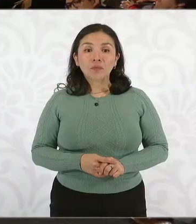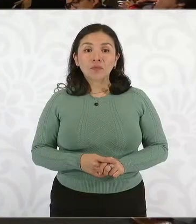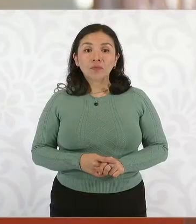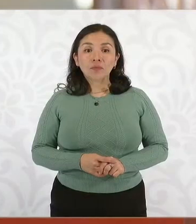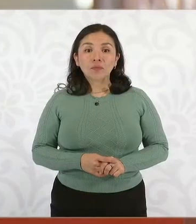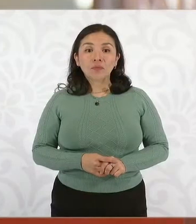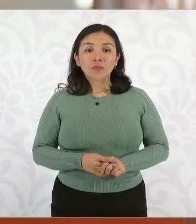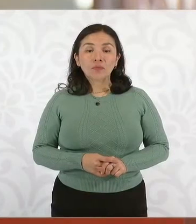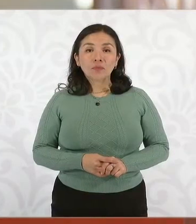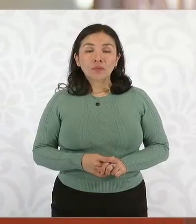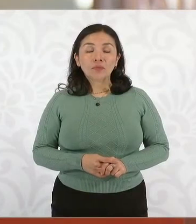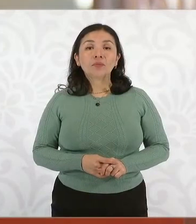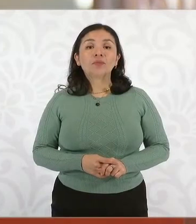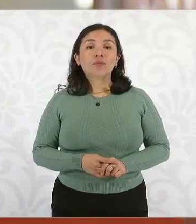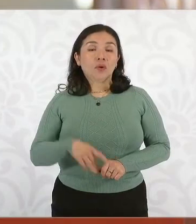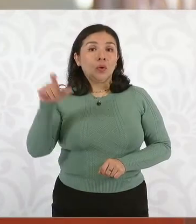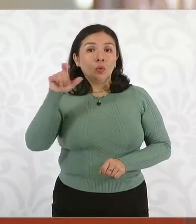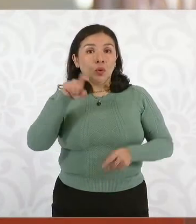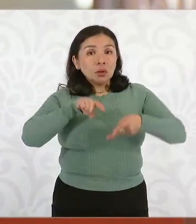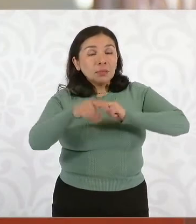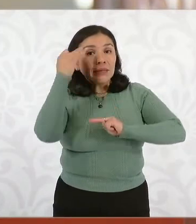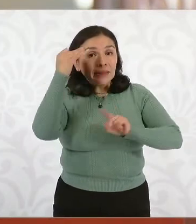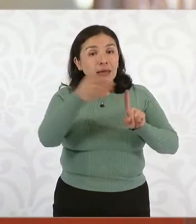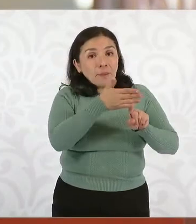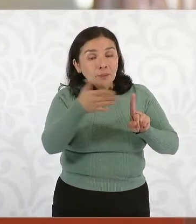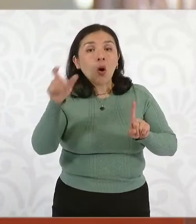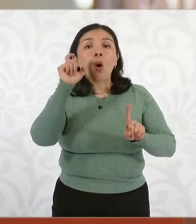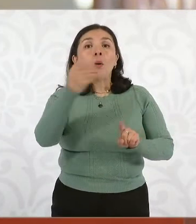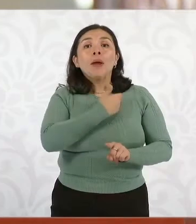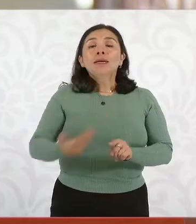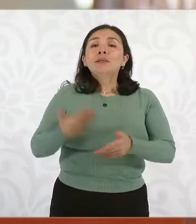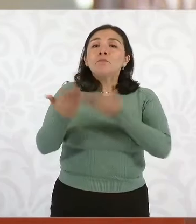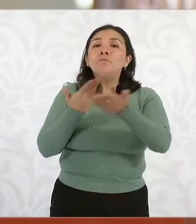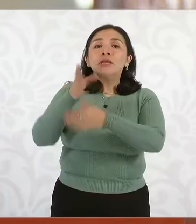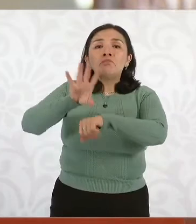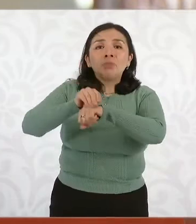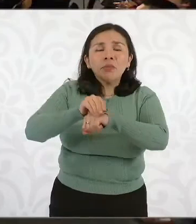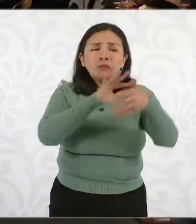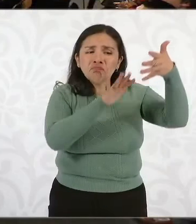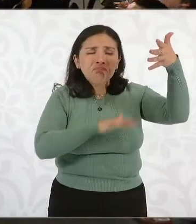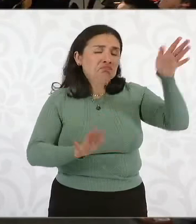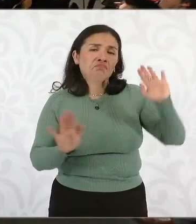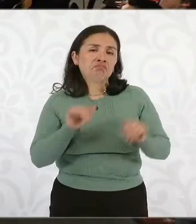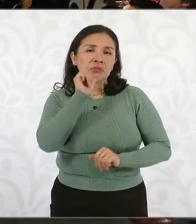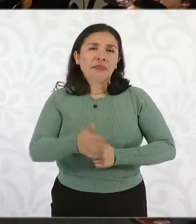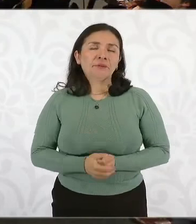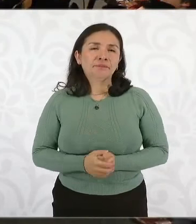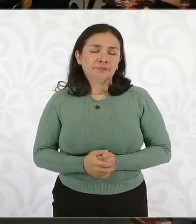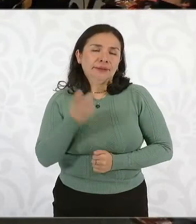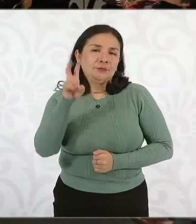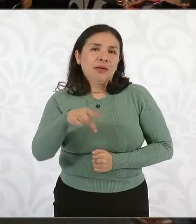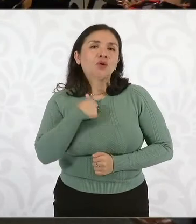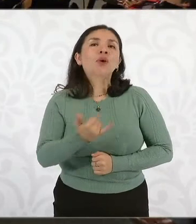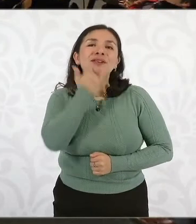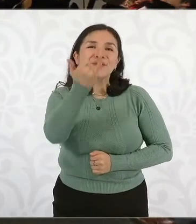Ni al comenzar el periodo constitucional, cuando el presidente solicite licencia, nada, ahora sí, estaba yo